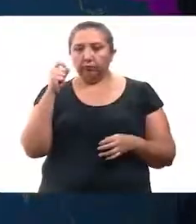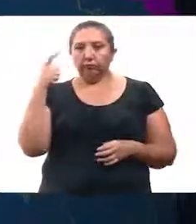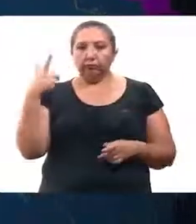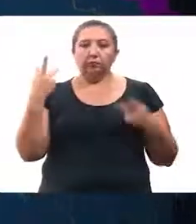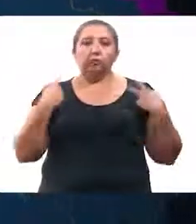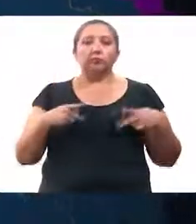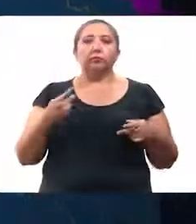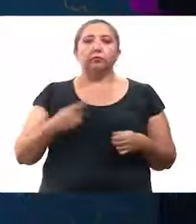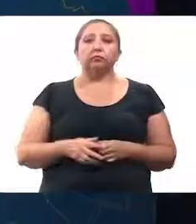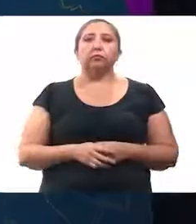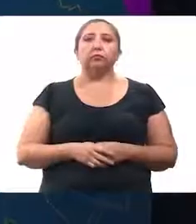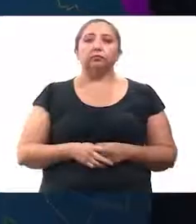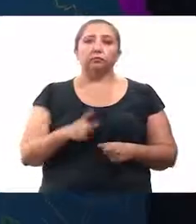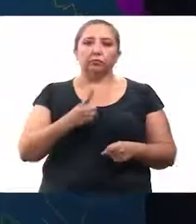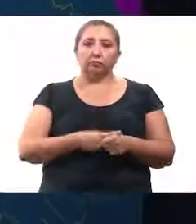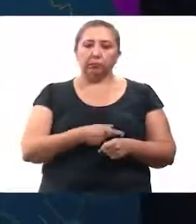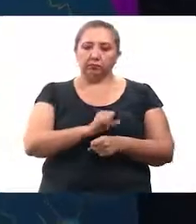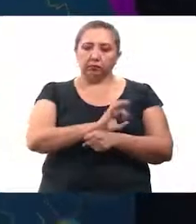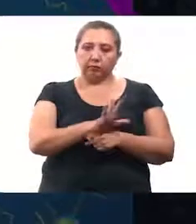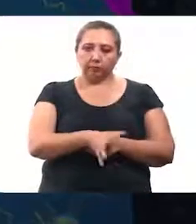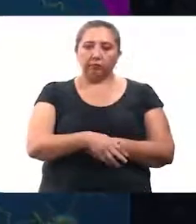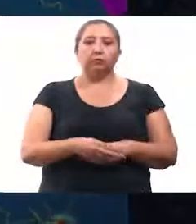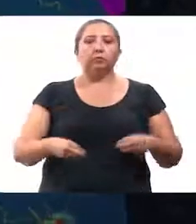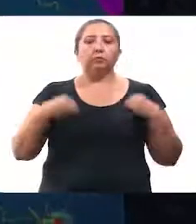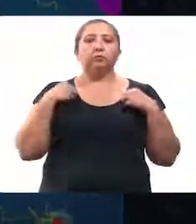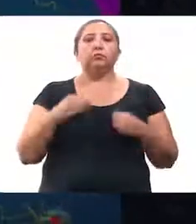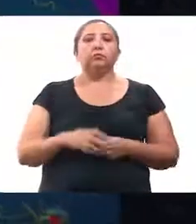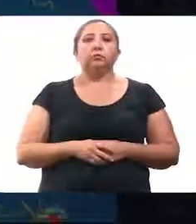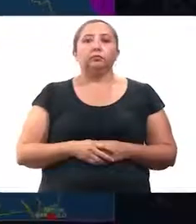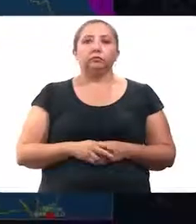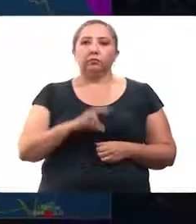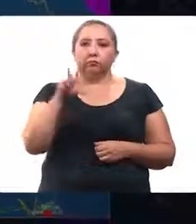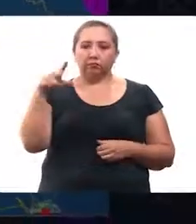51.827 personas contagiadas de coronavirus que viven